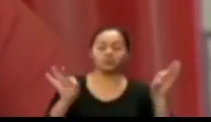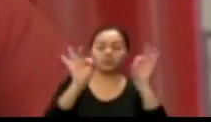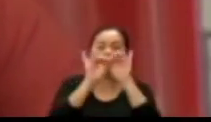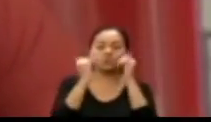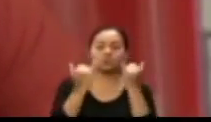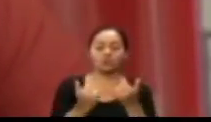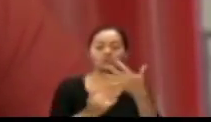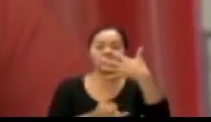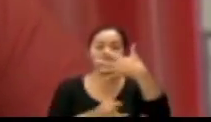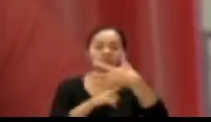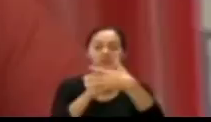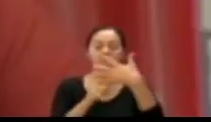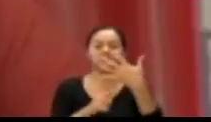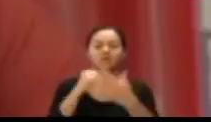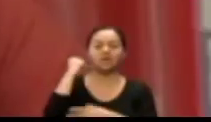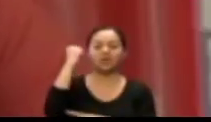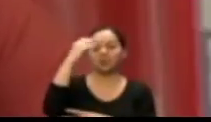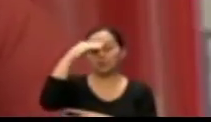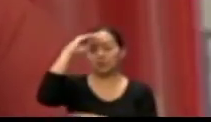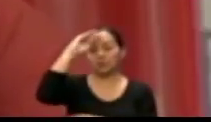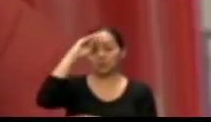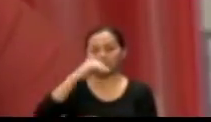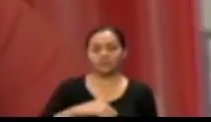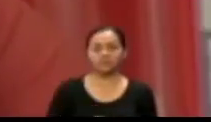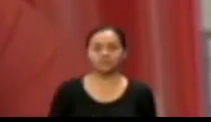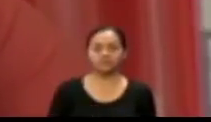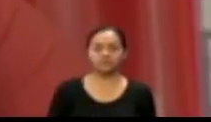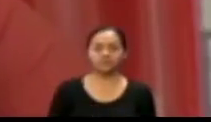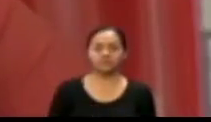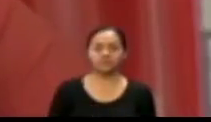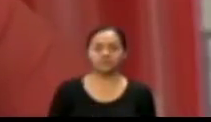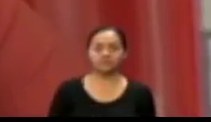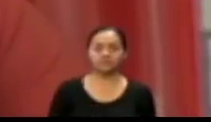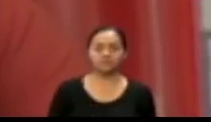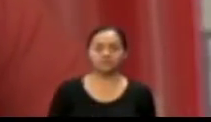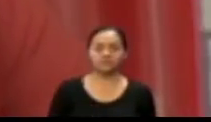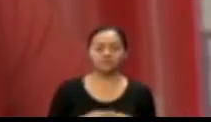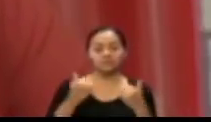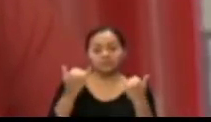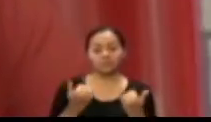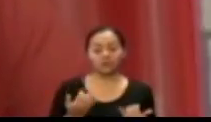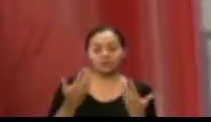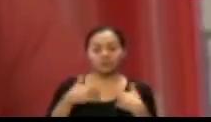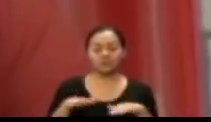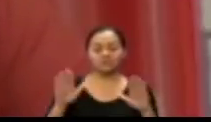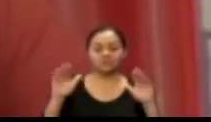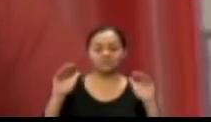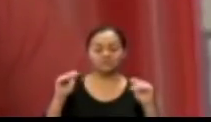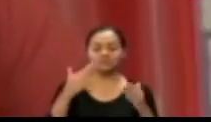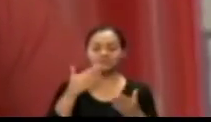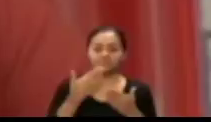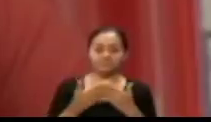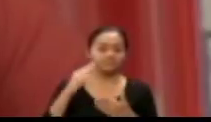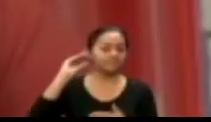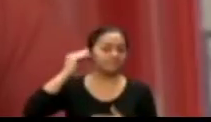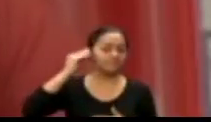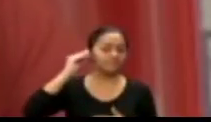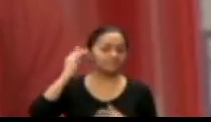los 5 héroes de Cuba. Es el momento de despedirnos, agradecer a las